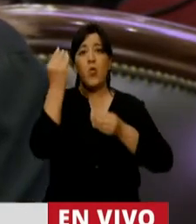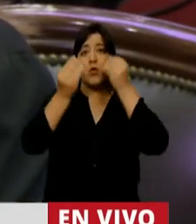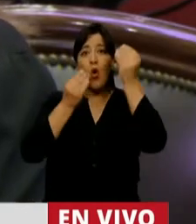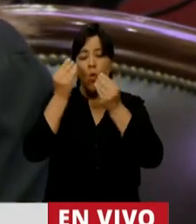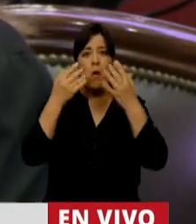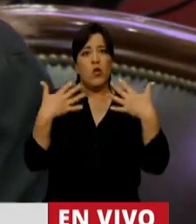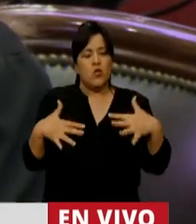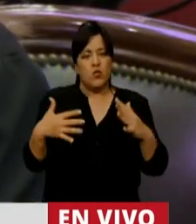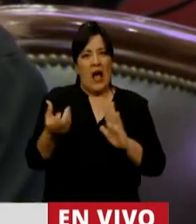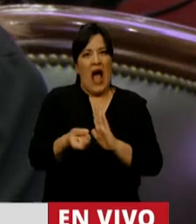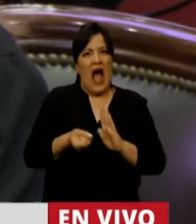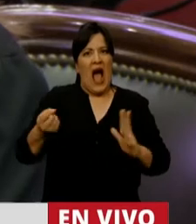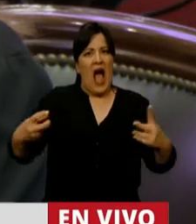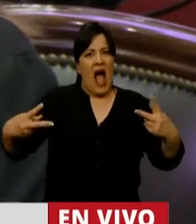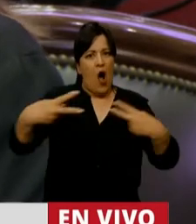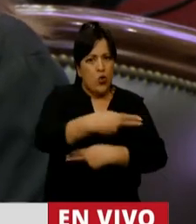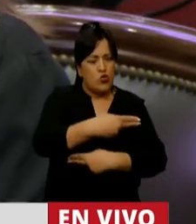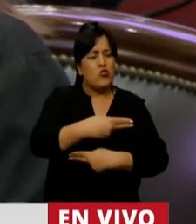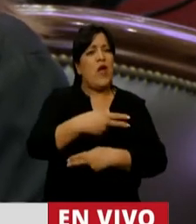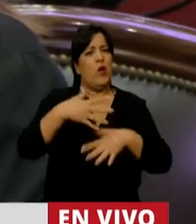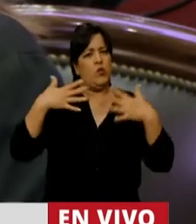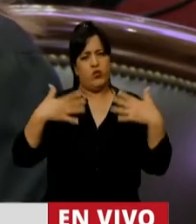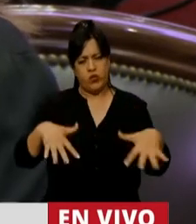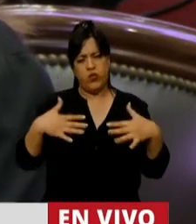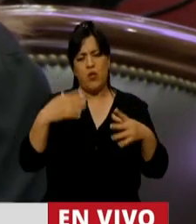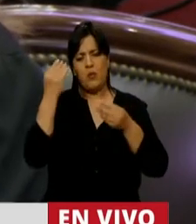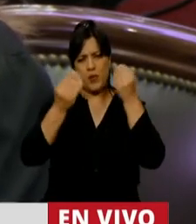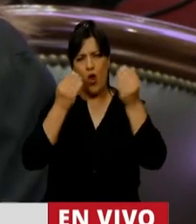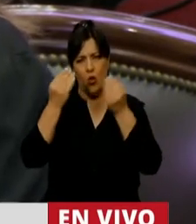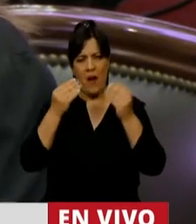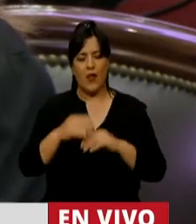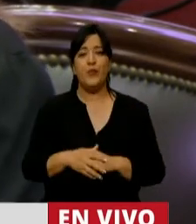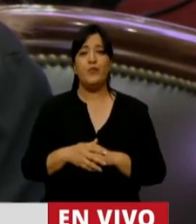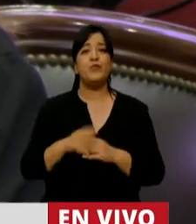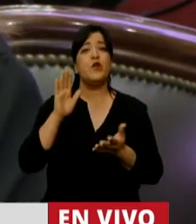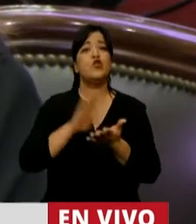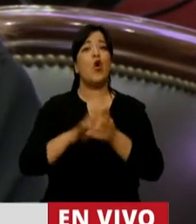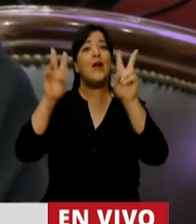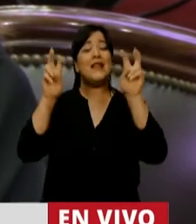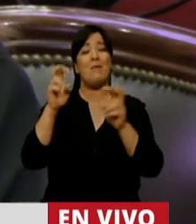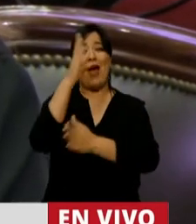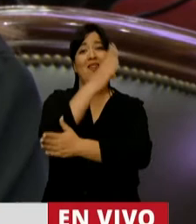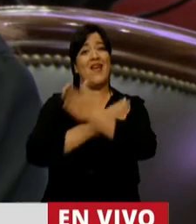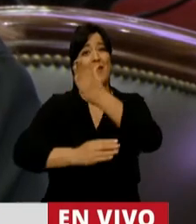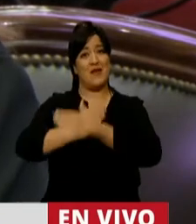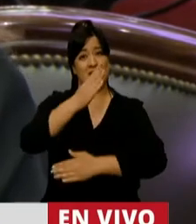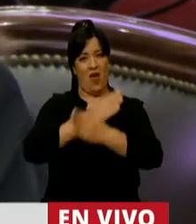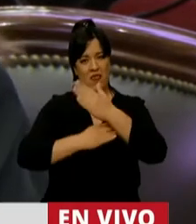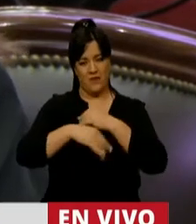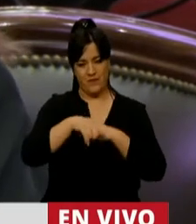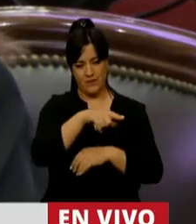ajuste en términos reales que se da en el tema de discapacidad.